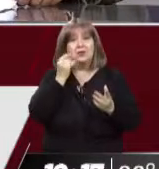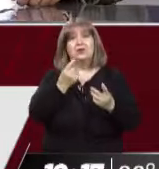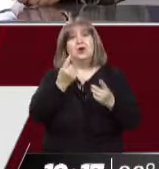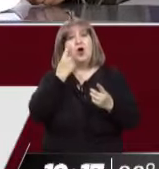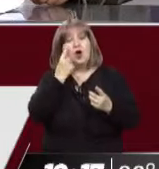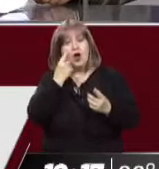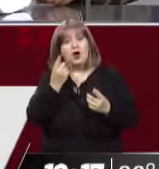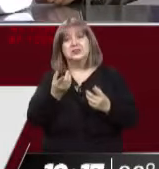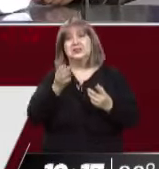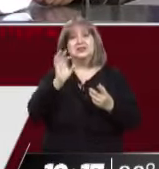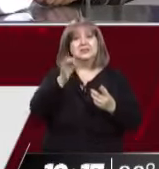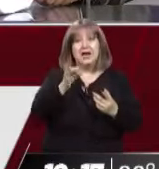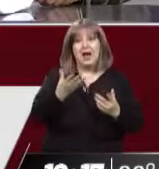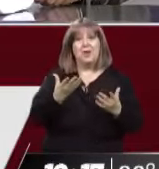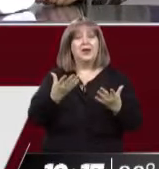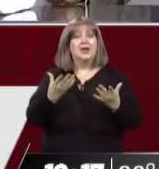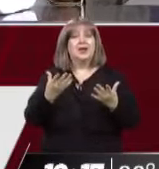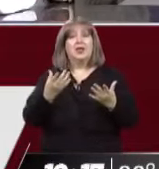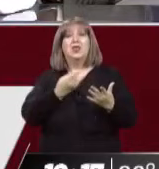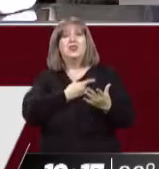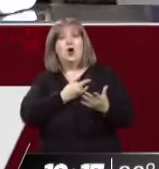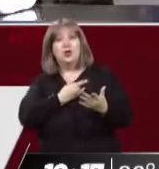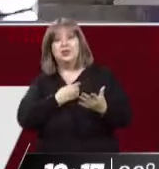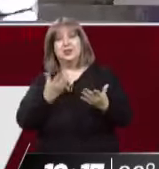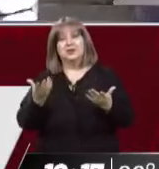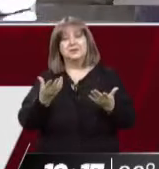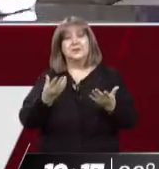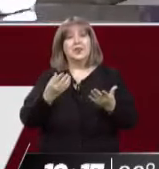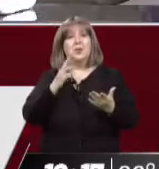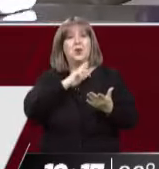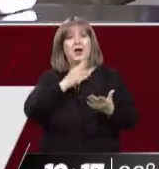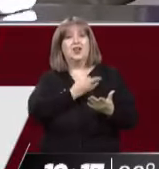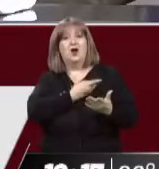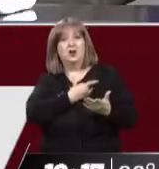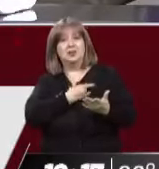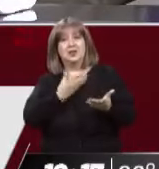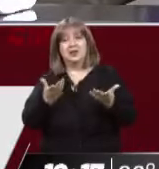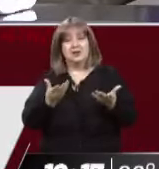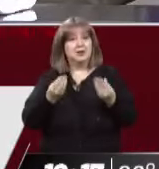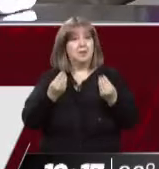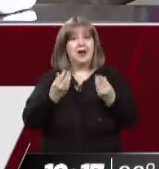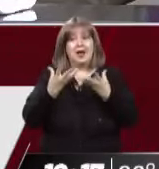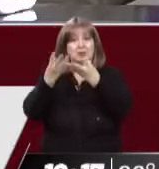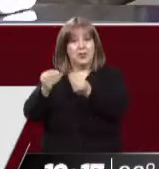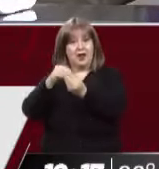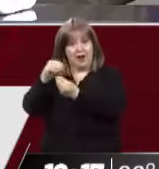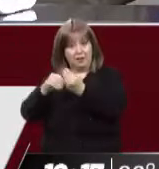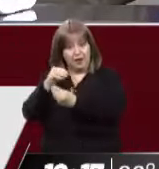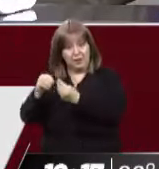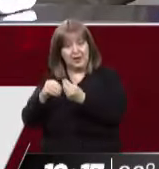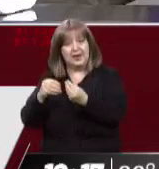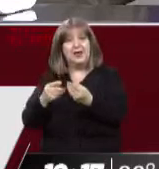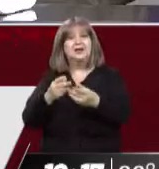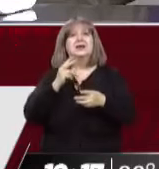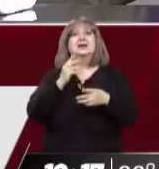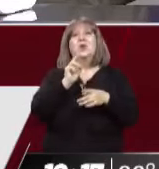acerca de lo que pasó con Abigail o que sepa dónde está Abigail, bueno, esto es muy importante, sobre todo para ayudar a la familia. Se